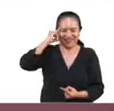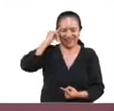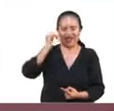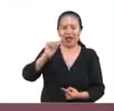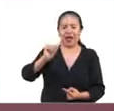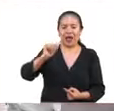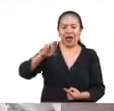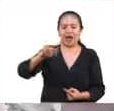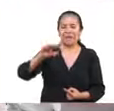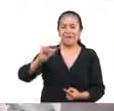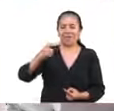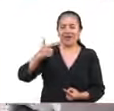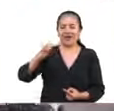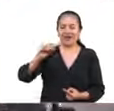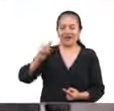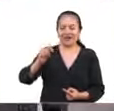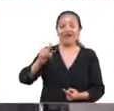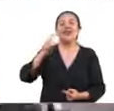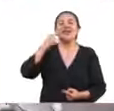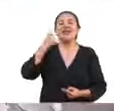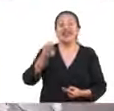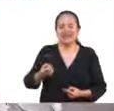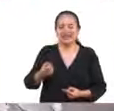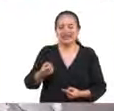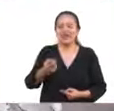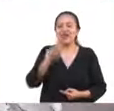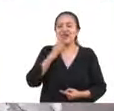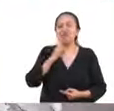México. Representa la voz.